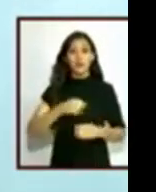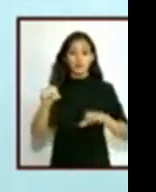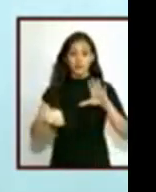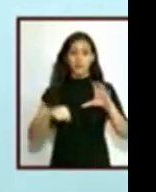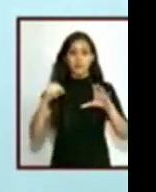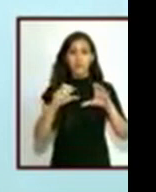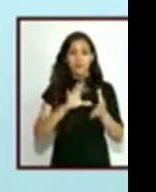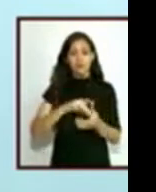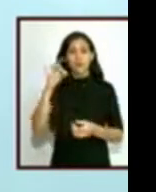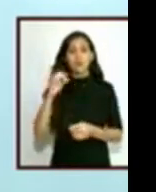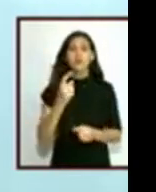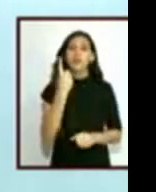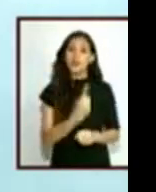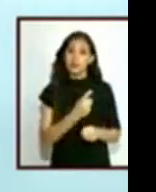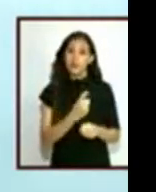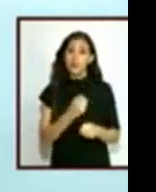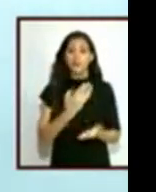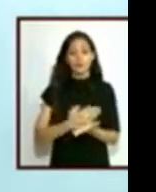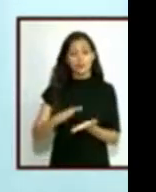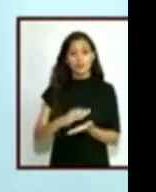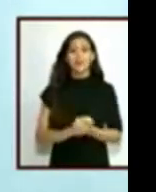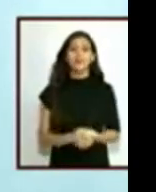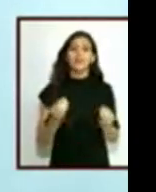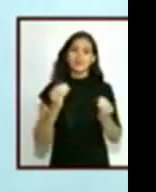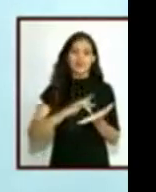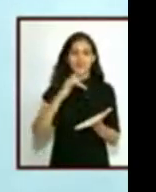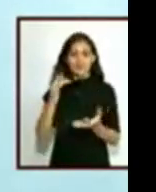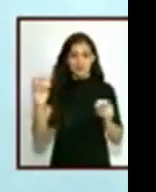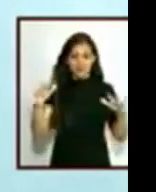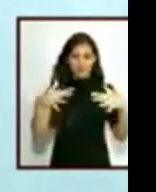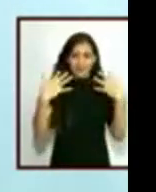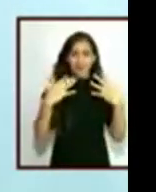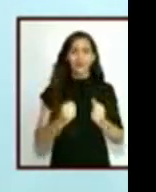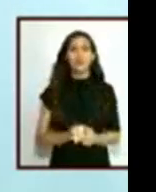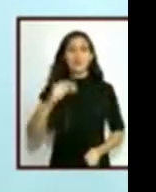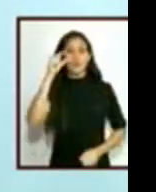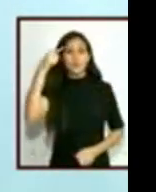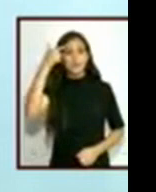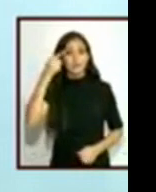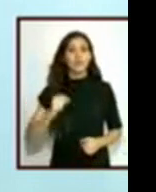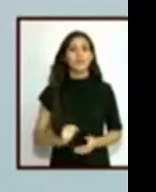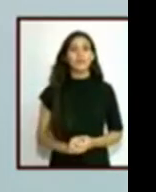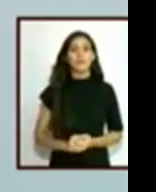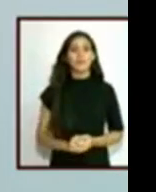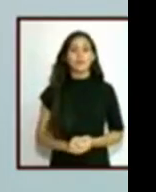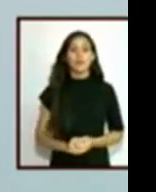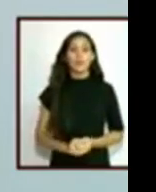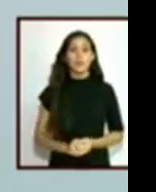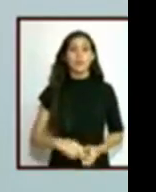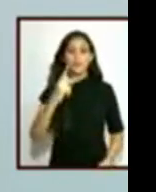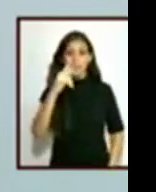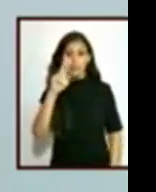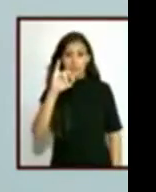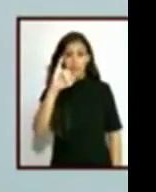vamos arrancando con la primera fase, no sin antes darles la más cordial de las bienvenidas a Georgina Trujillo Centella, del Partido Revolucionario Institucional, buenas